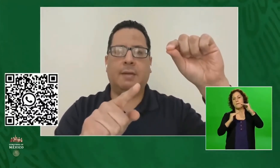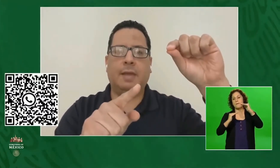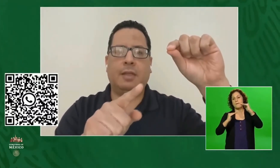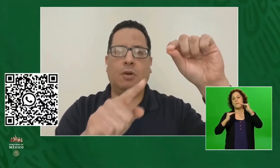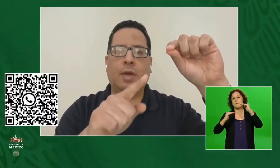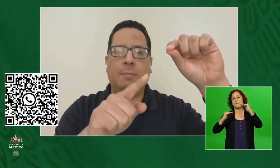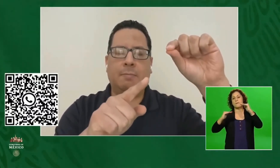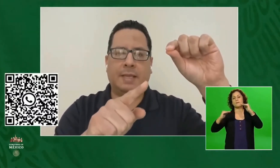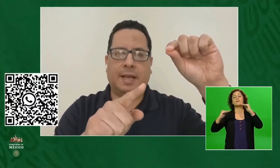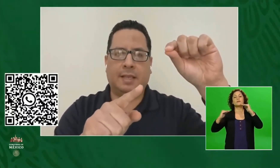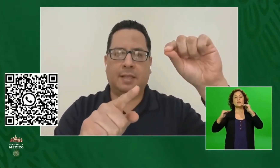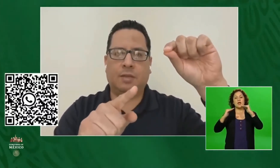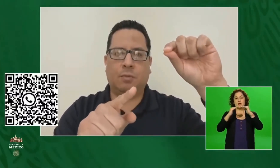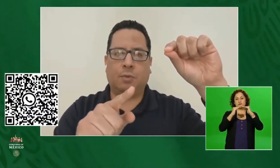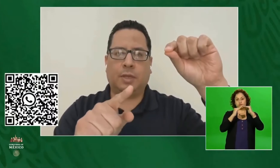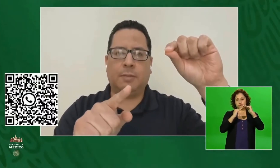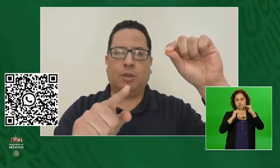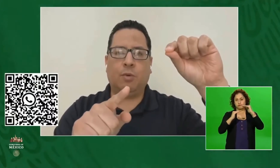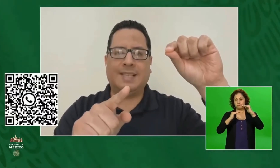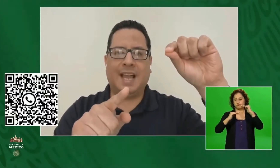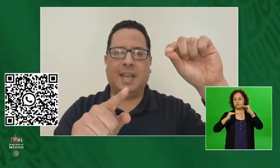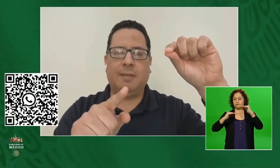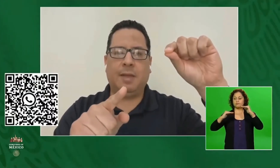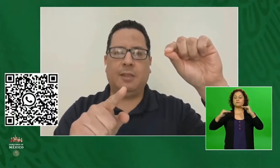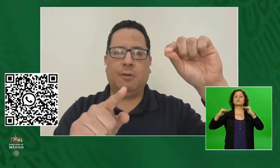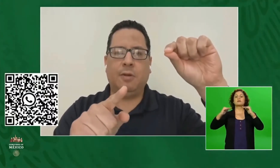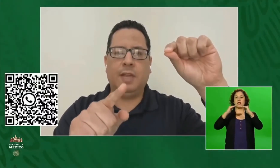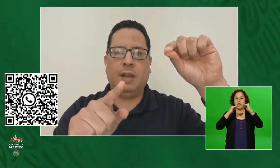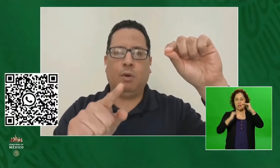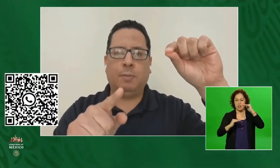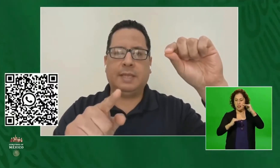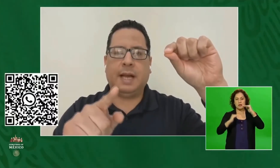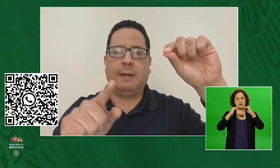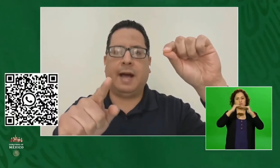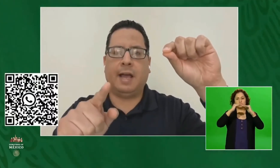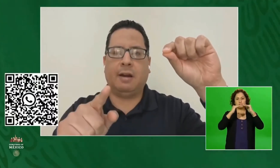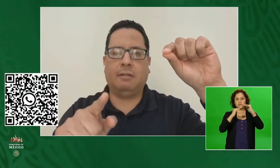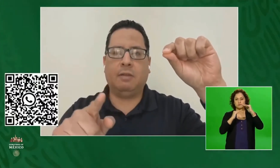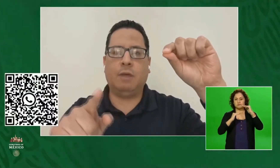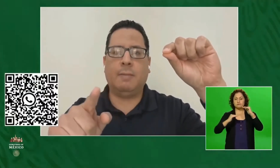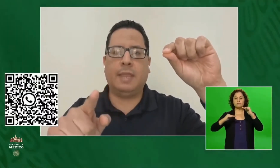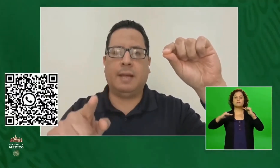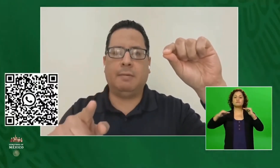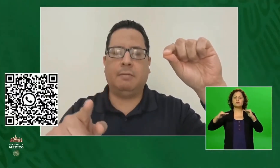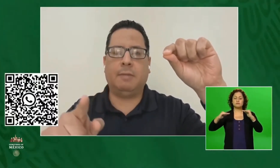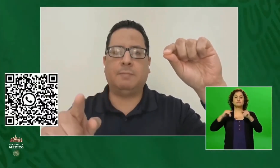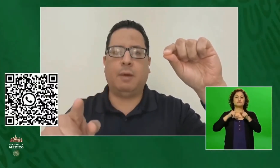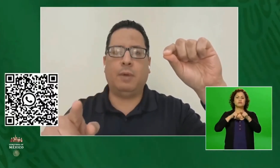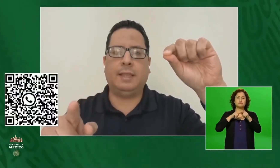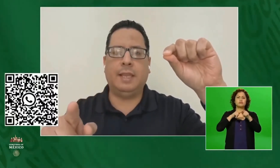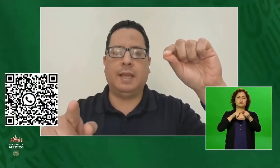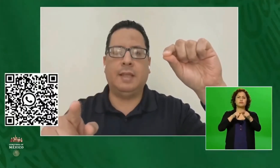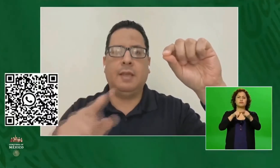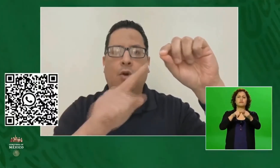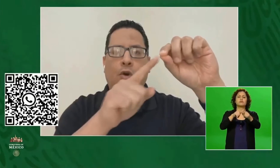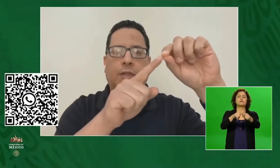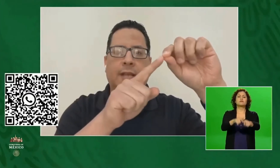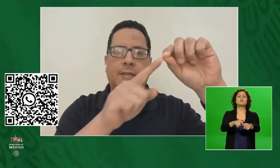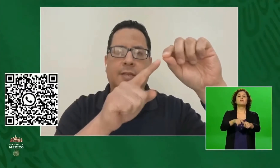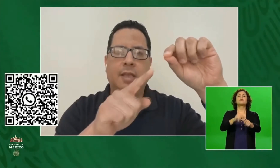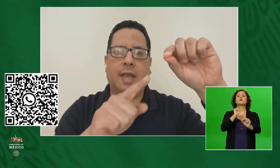una vez que llegan al medio empiezan a tener ese comportamiento basal en el medio y luego empiezan a bajar de una manera más